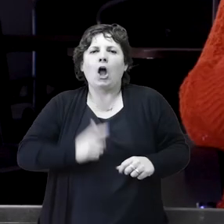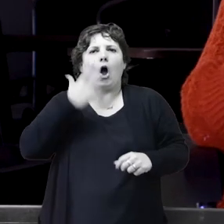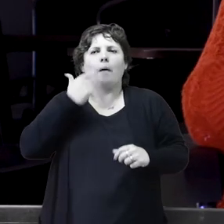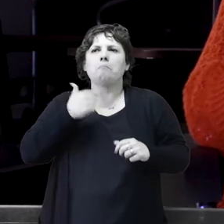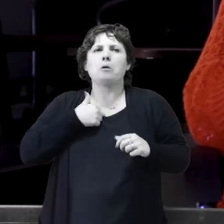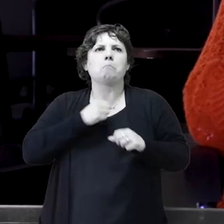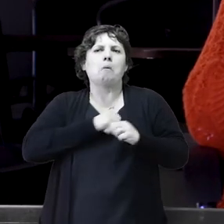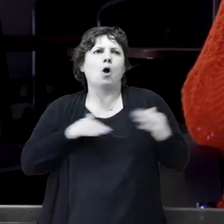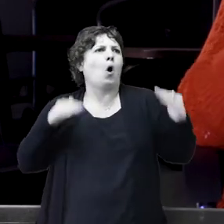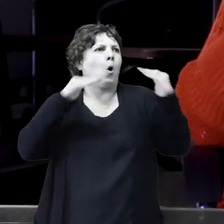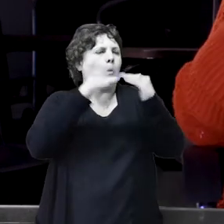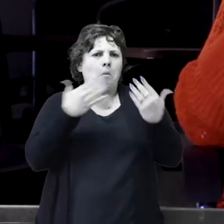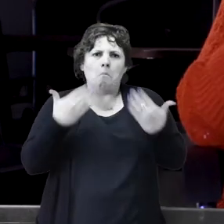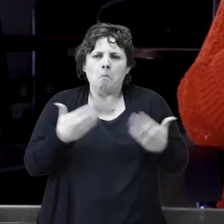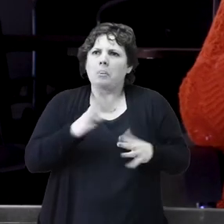más...